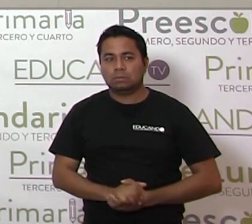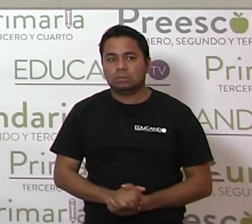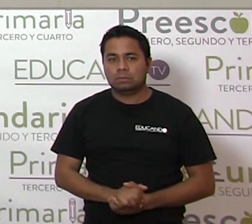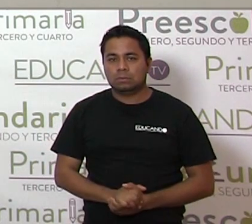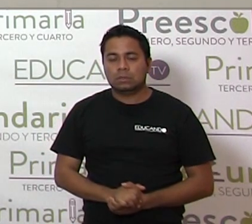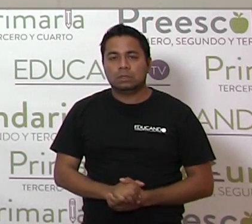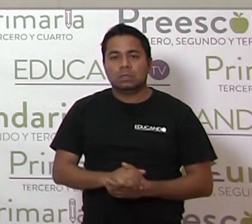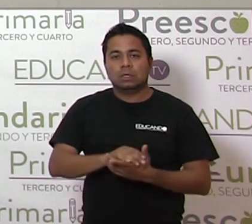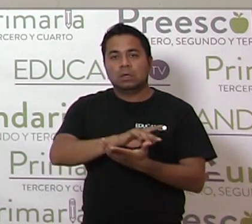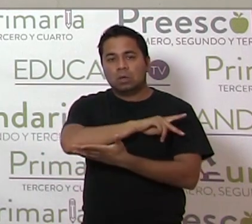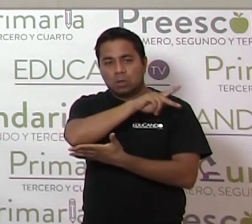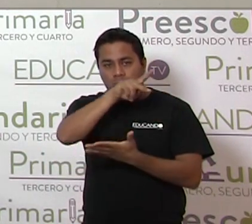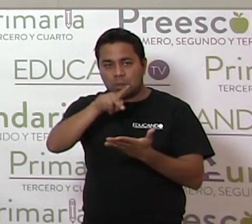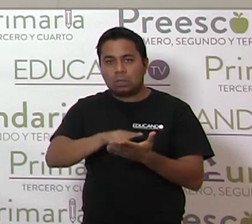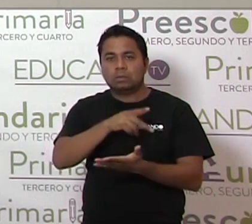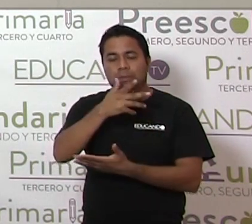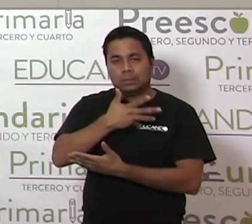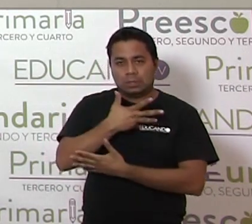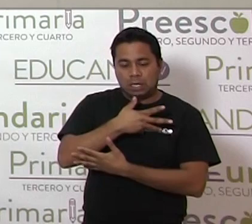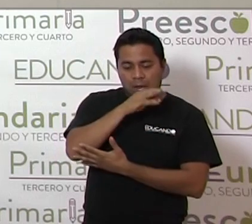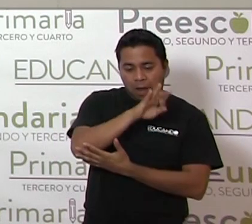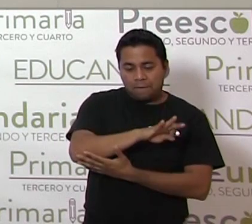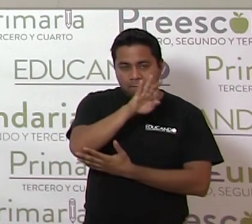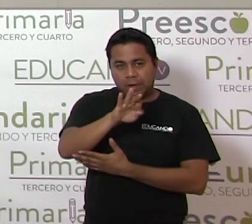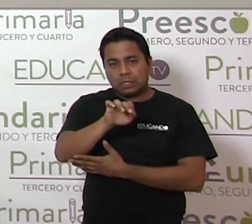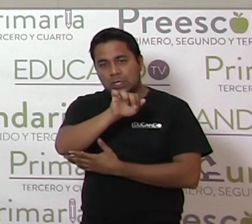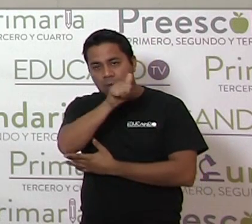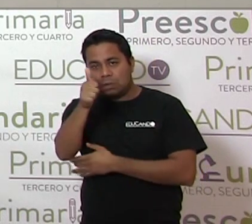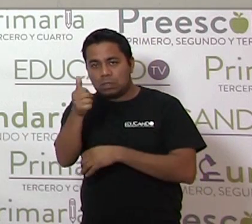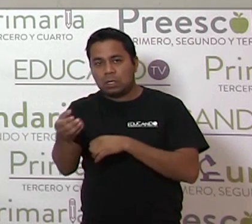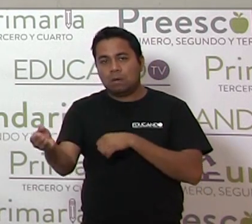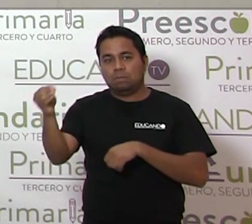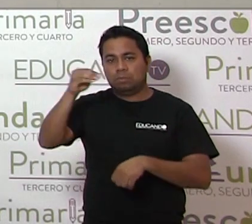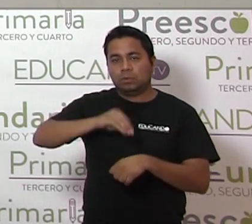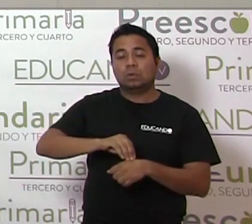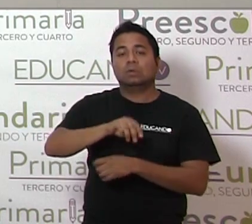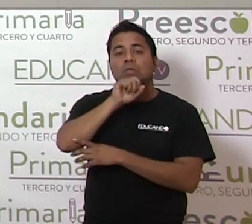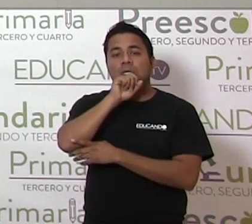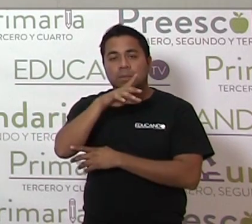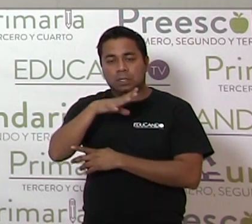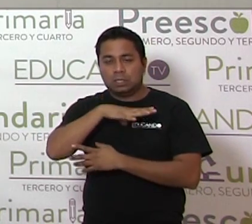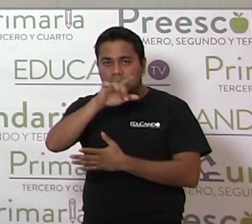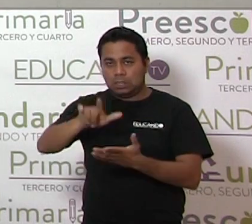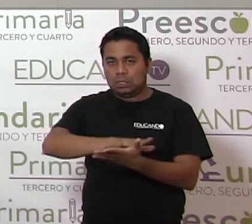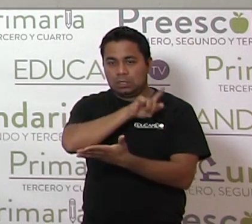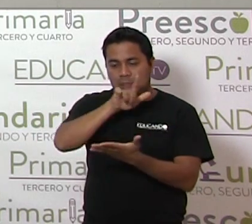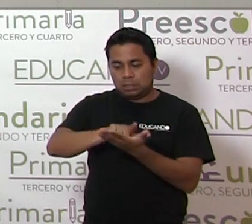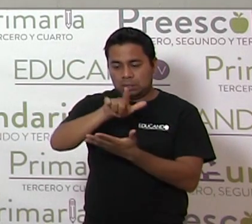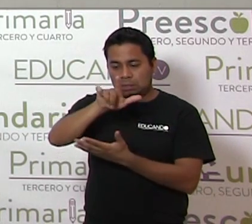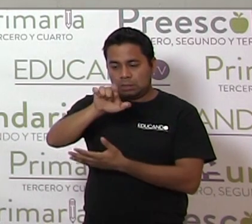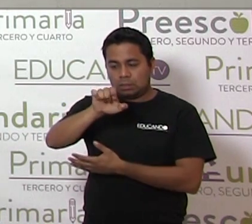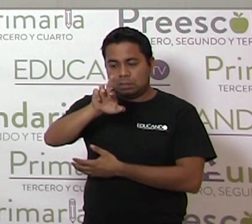1856. Nuevamente, tenemos una fecha más y tenemos la